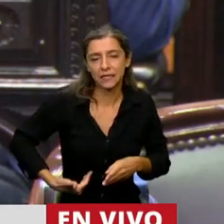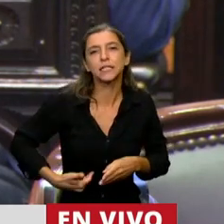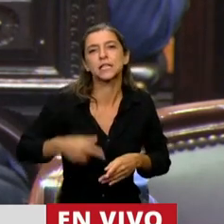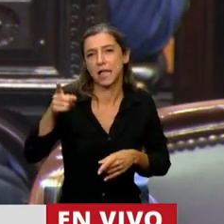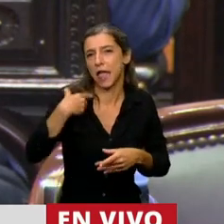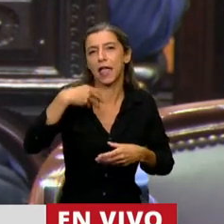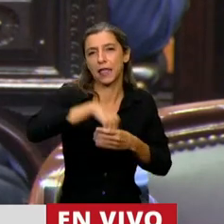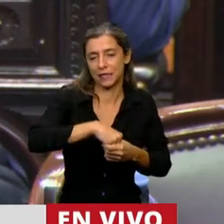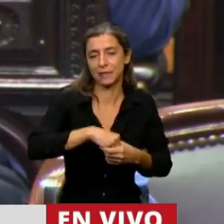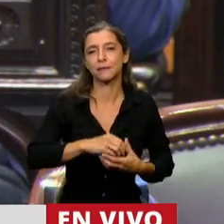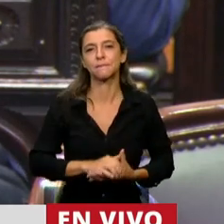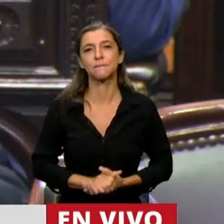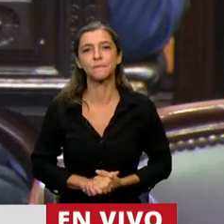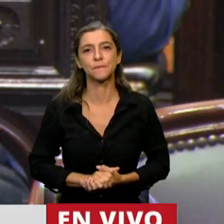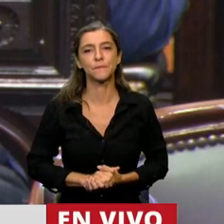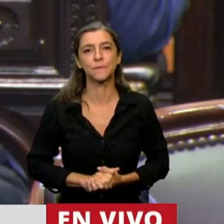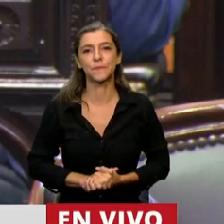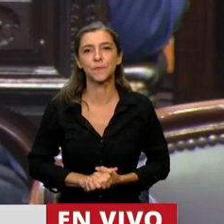convención.